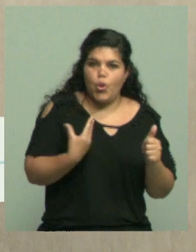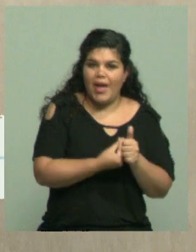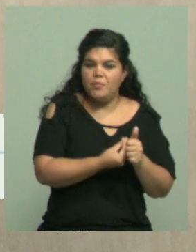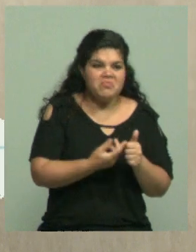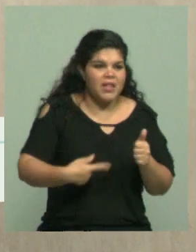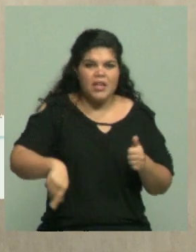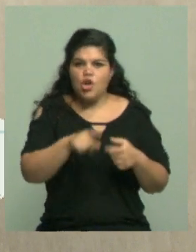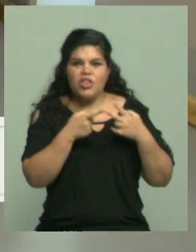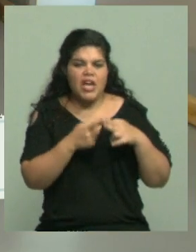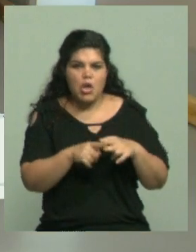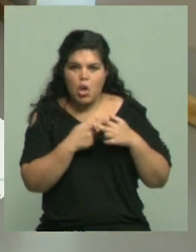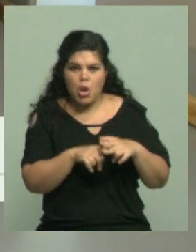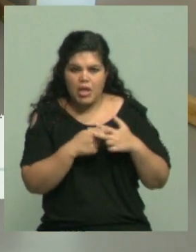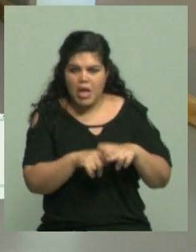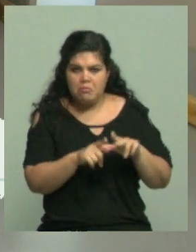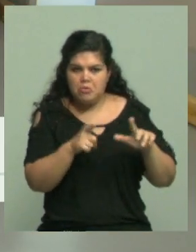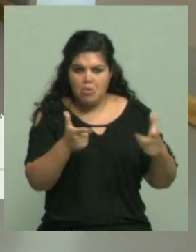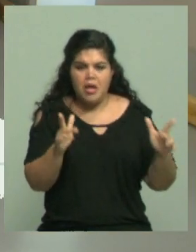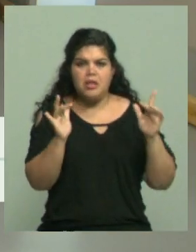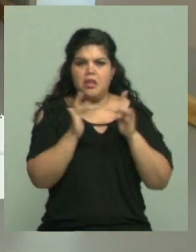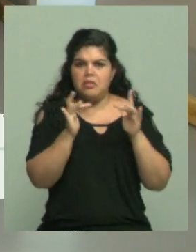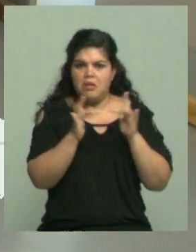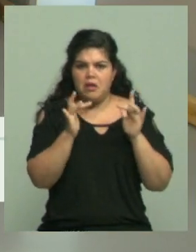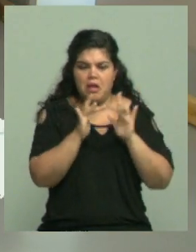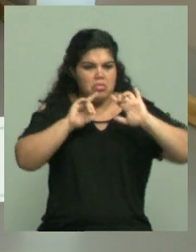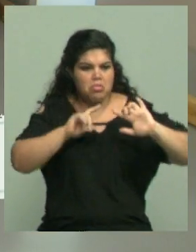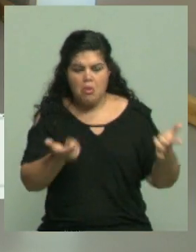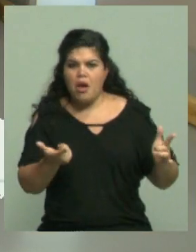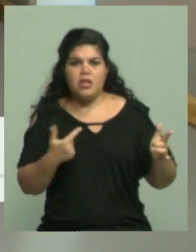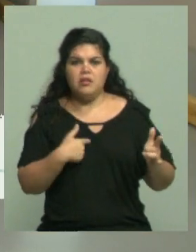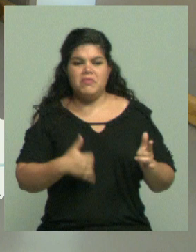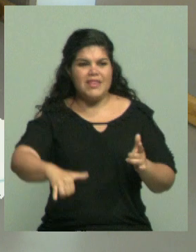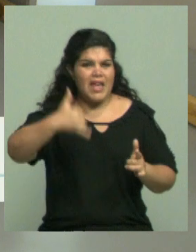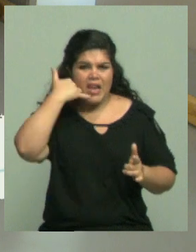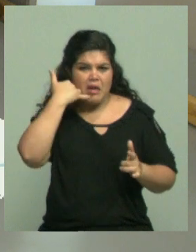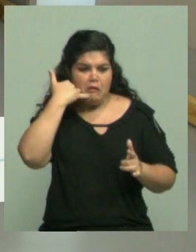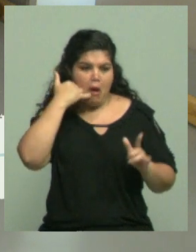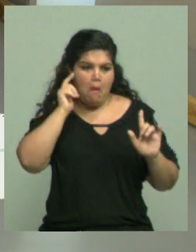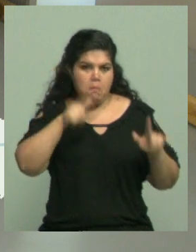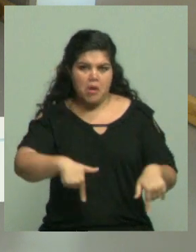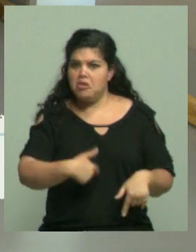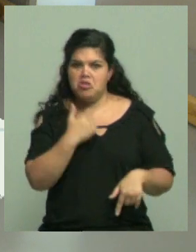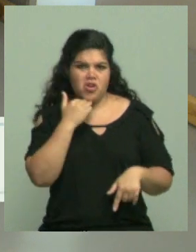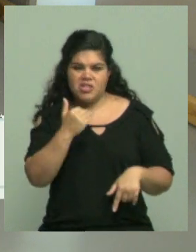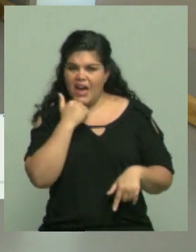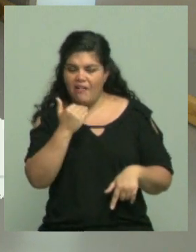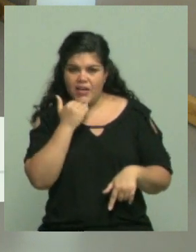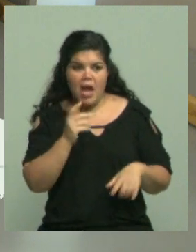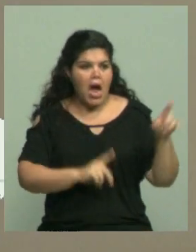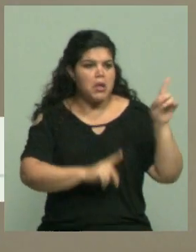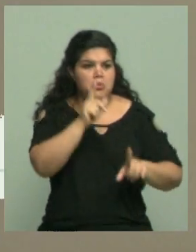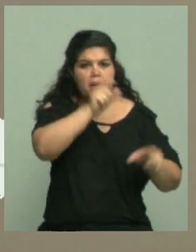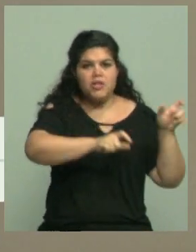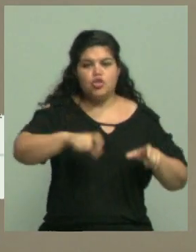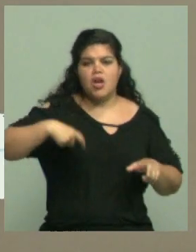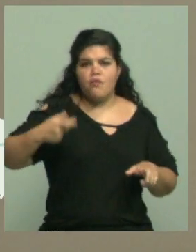tecnología, no todos acceden a internet, ni contar si entienden o no el teléfono que usan. Ni hablar, que hay muchos que no están en condiciones